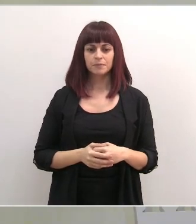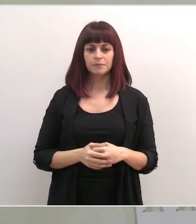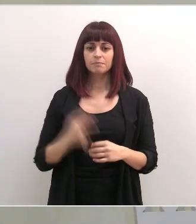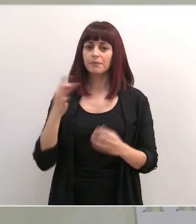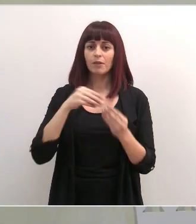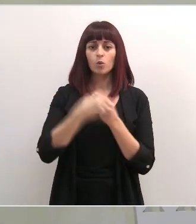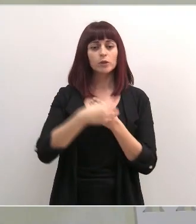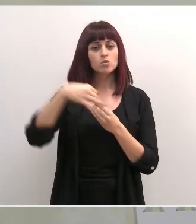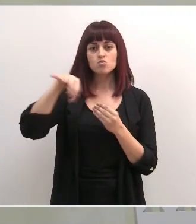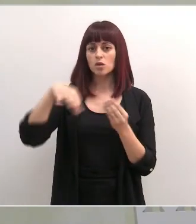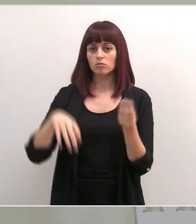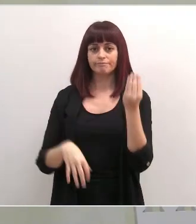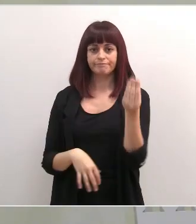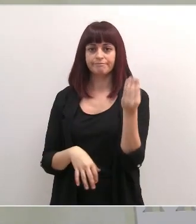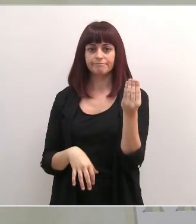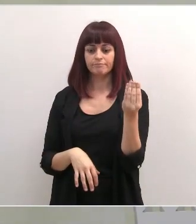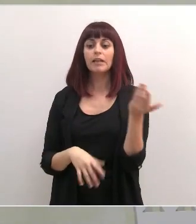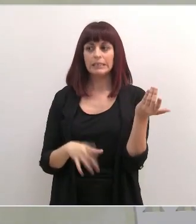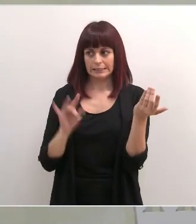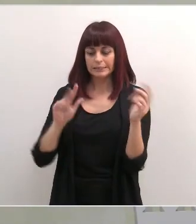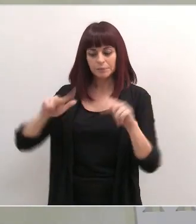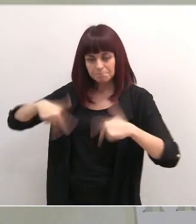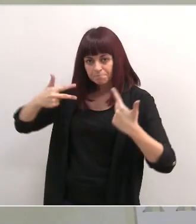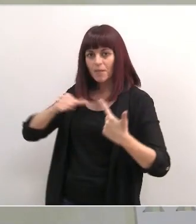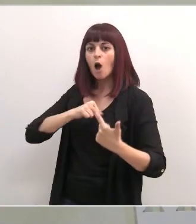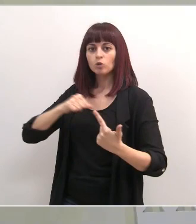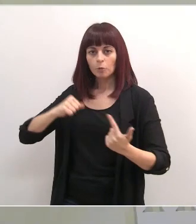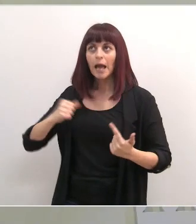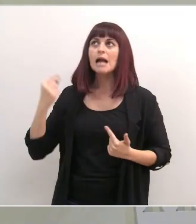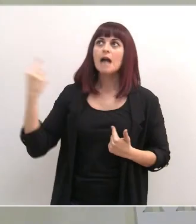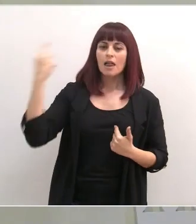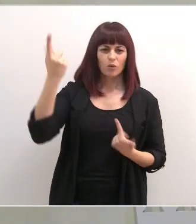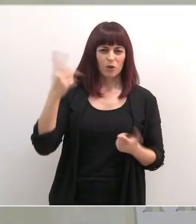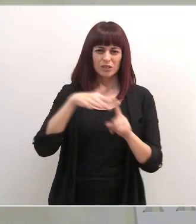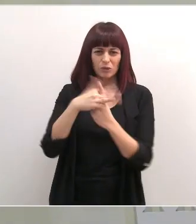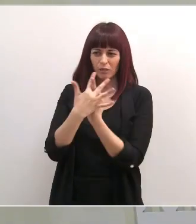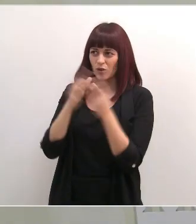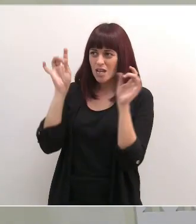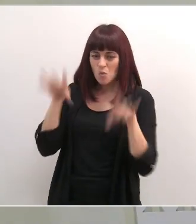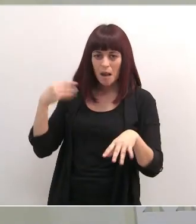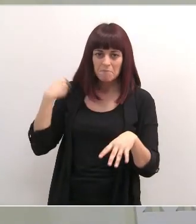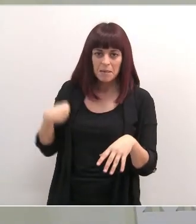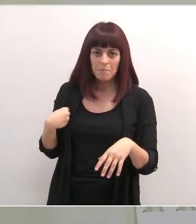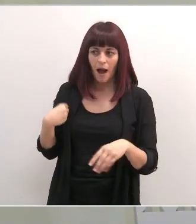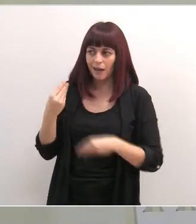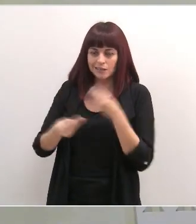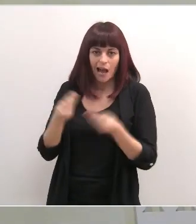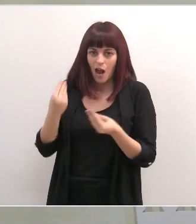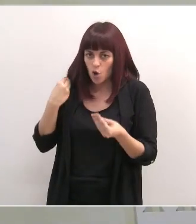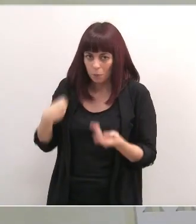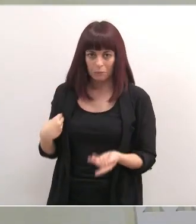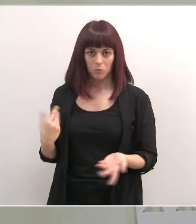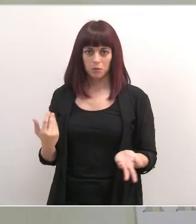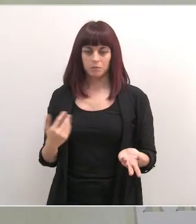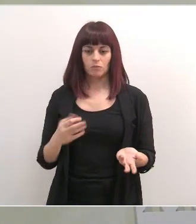documento único en el principio, aunque tengamos cierta autonomía, pero en el que una misma situación se haga lo mismo siempre,